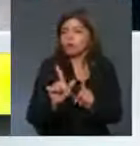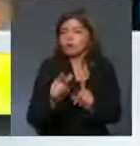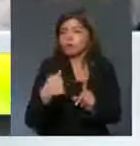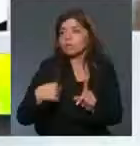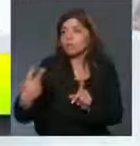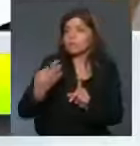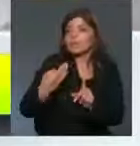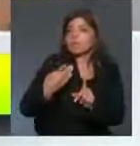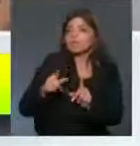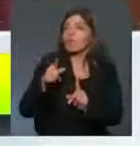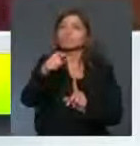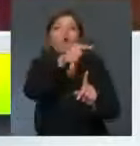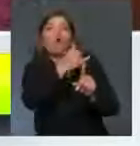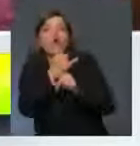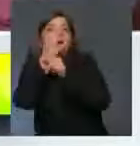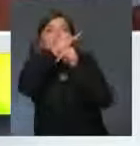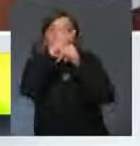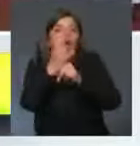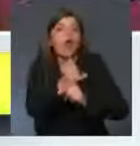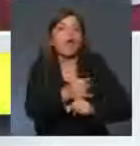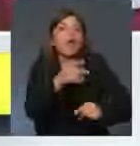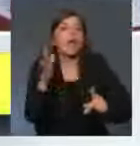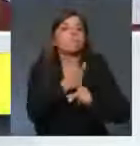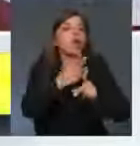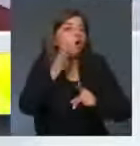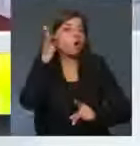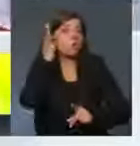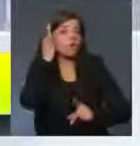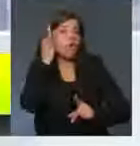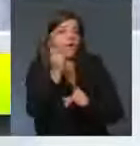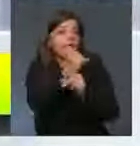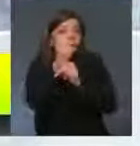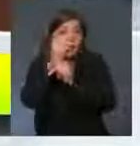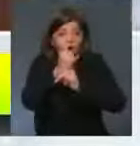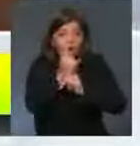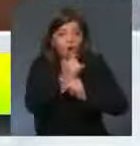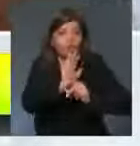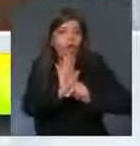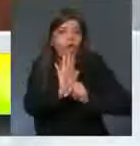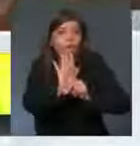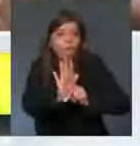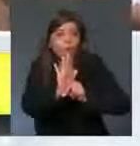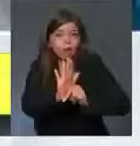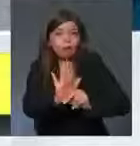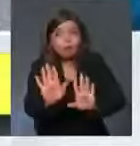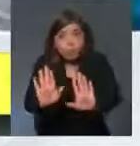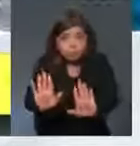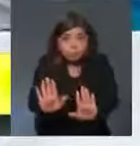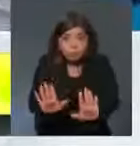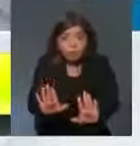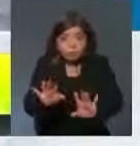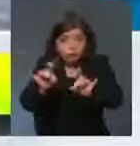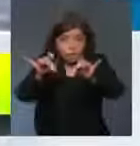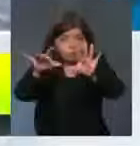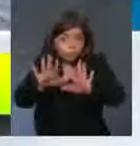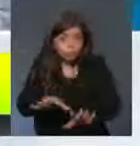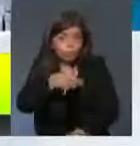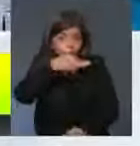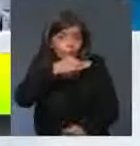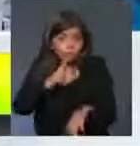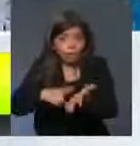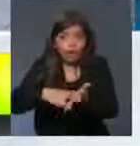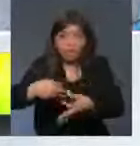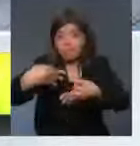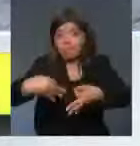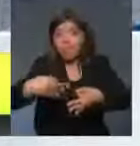le pegó a una colega camarógrafo. A una colega camarógrafo lo empujaste. No, te estoy mintiendo. Estoy diciendo la verdad y todos lo vieron. Hay